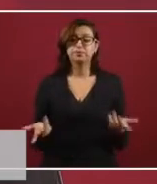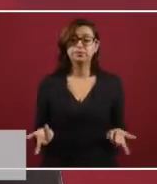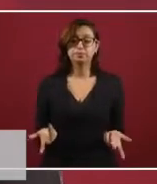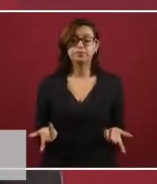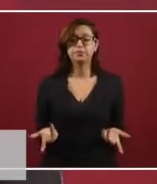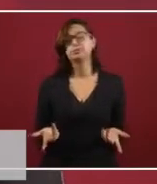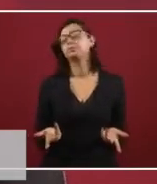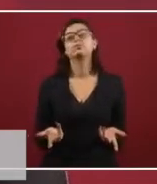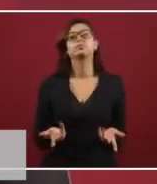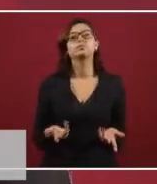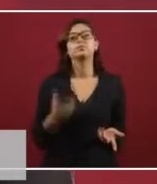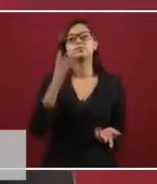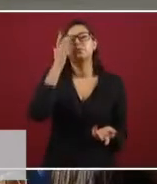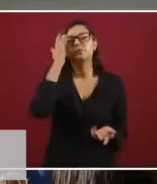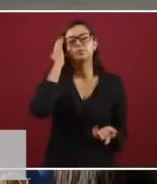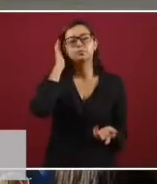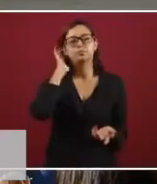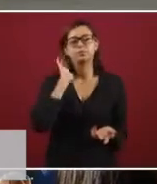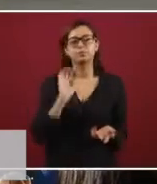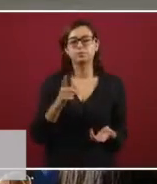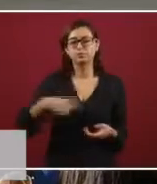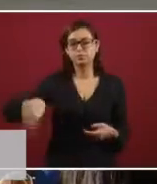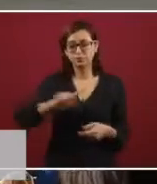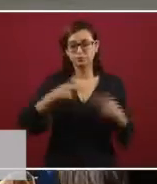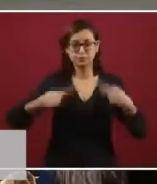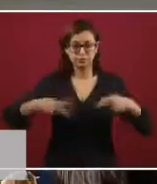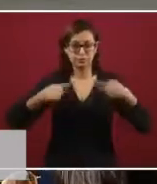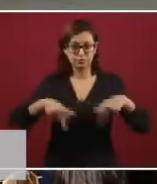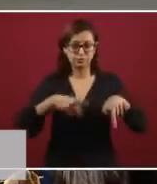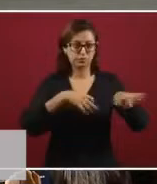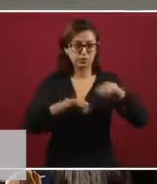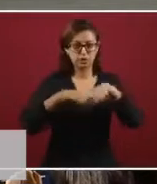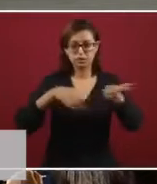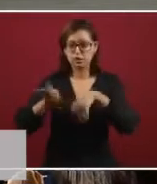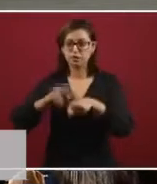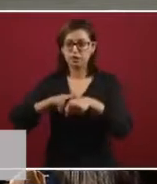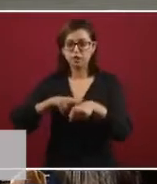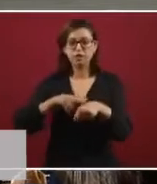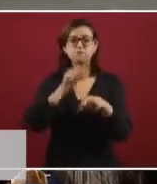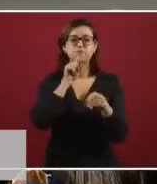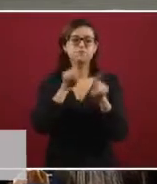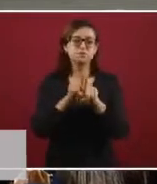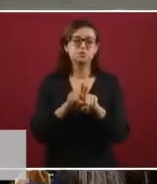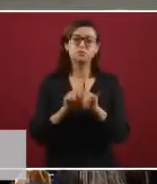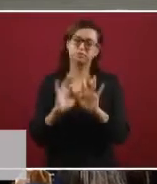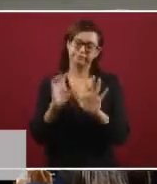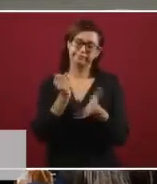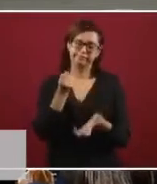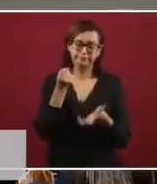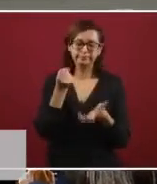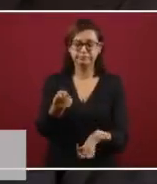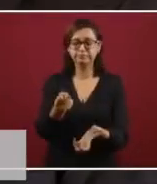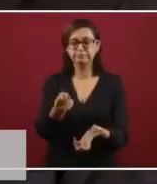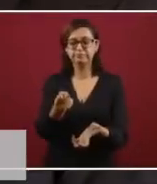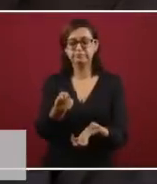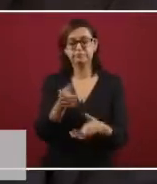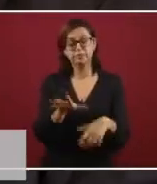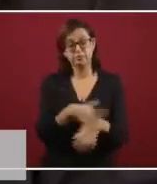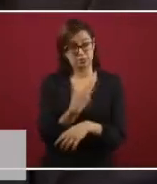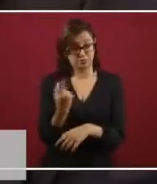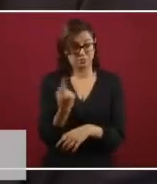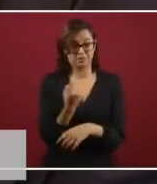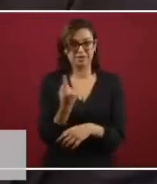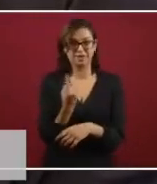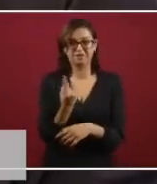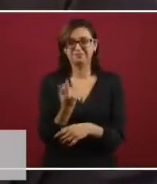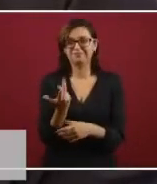no solo la autosuficiencia en gasolinas, sino también la autosuficiencia alimentaria. Es estrategia la recuperación de Pemex y la CFE como parte